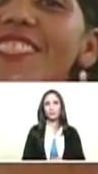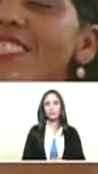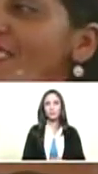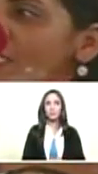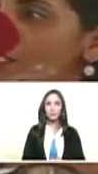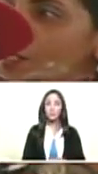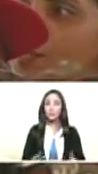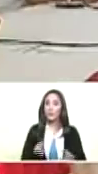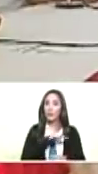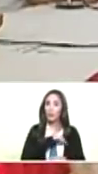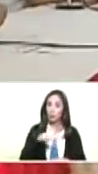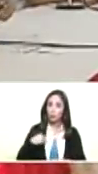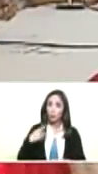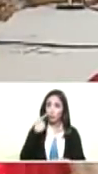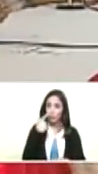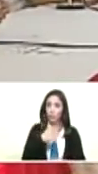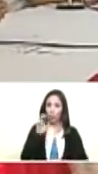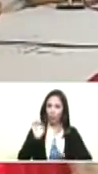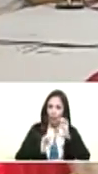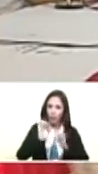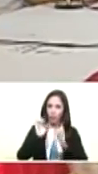nosotros debemos revisar los planes.